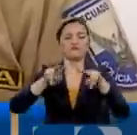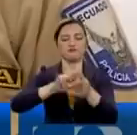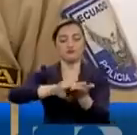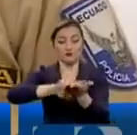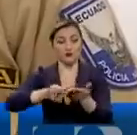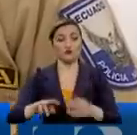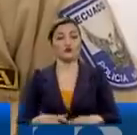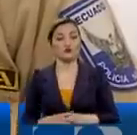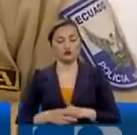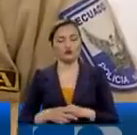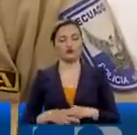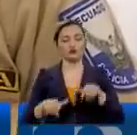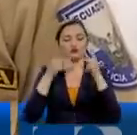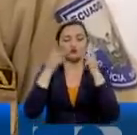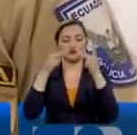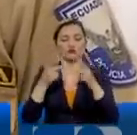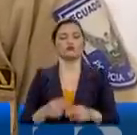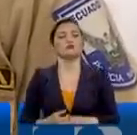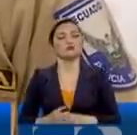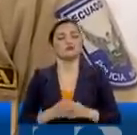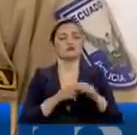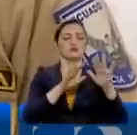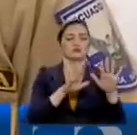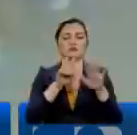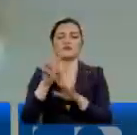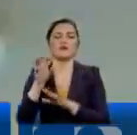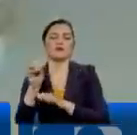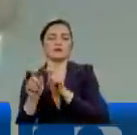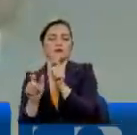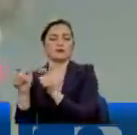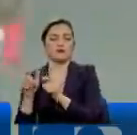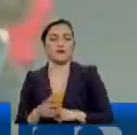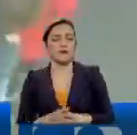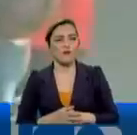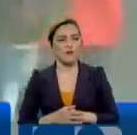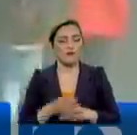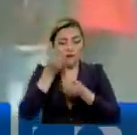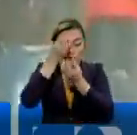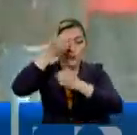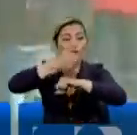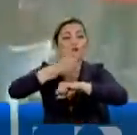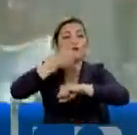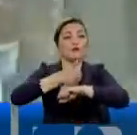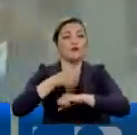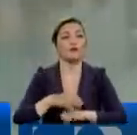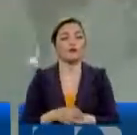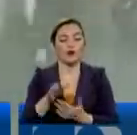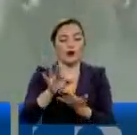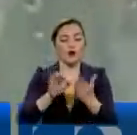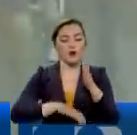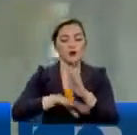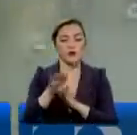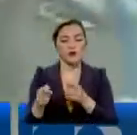reuniones, sobre todo en el espacio público, grupos de 10, 20 personas. Según reportan las autoridades, una de las zonas de